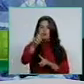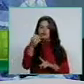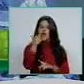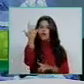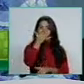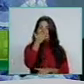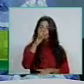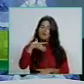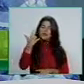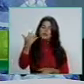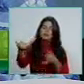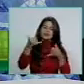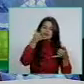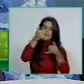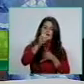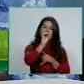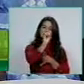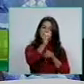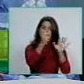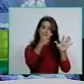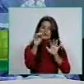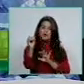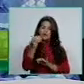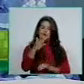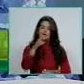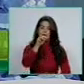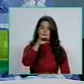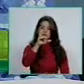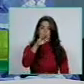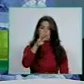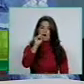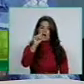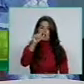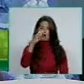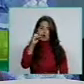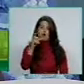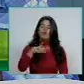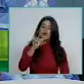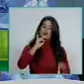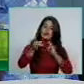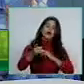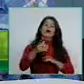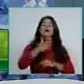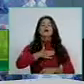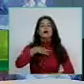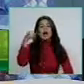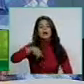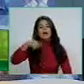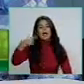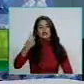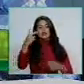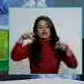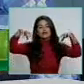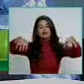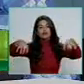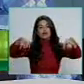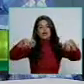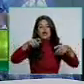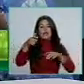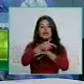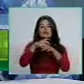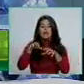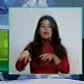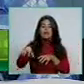requieren algún tipo de información de cómo accesar hacia las gerencias estatales. Pero es importante que el Banco del Pueblo tiene dos grandes vertientes, son las gerencias estatales que